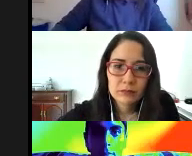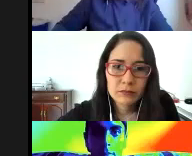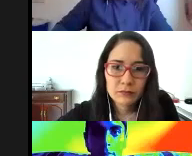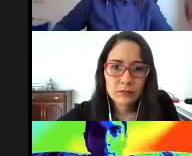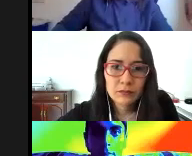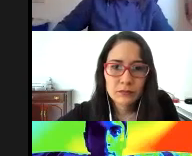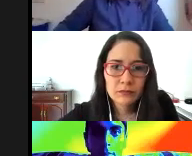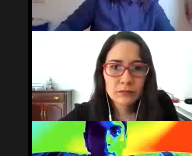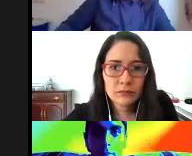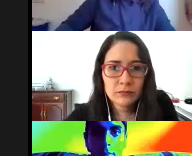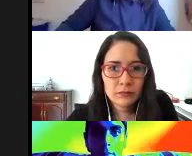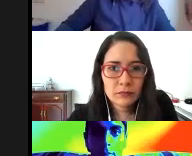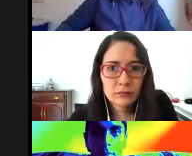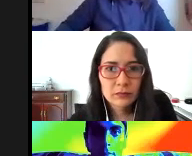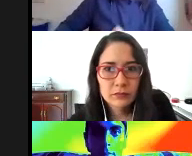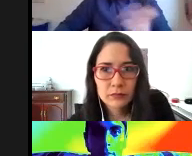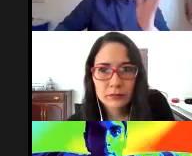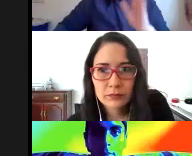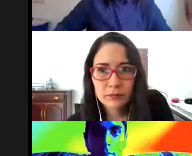de nutrientes.